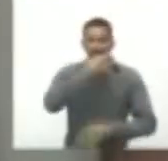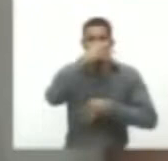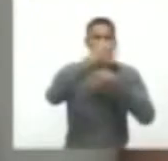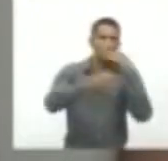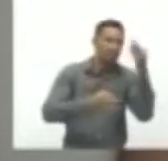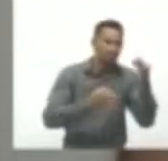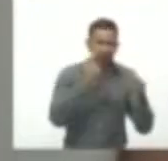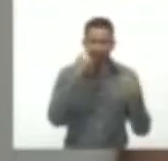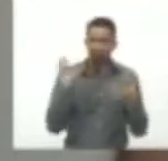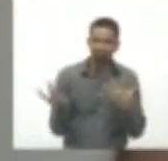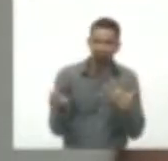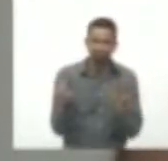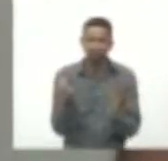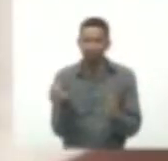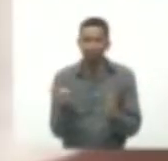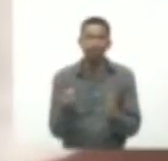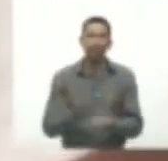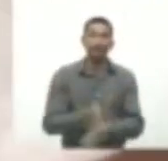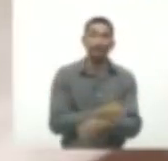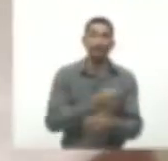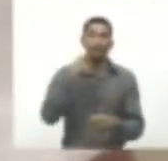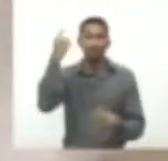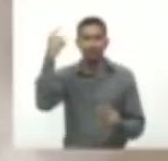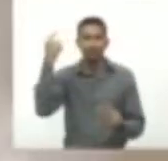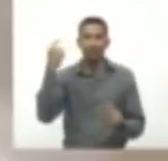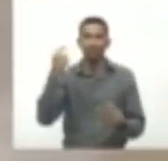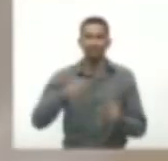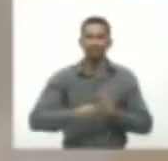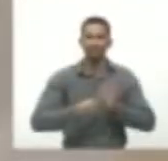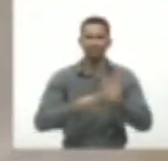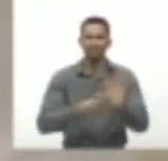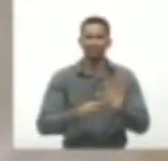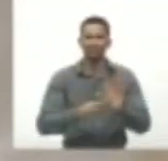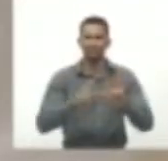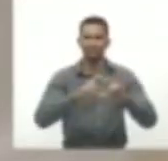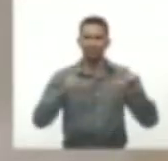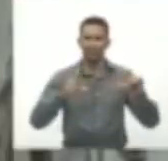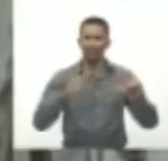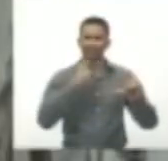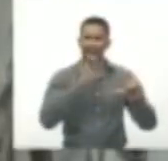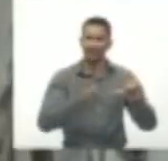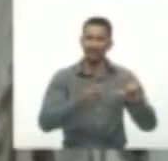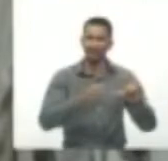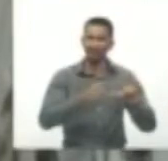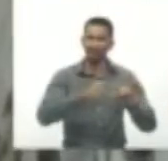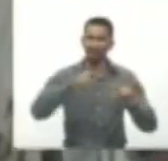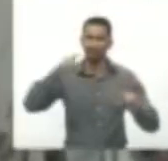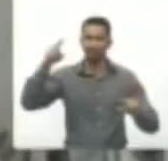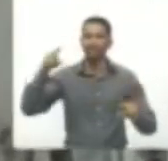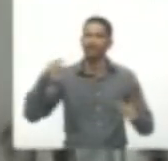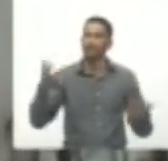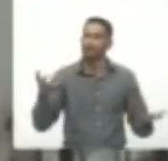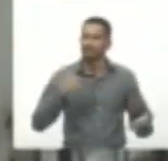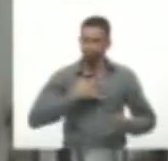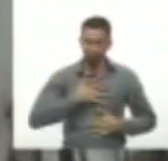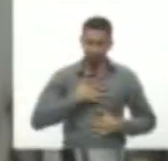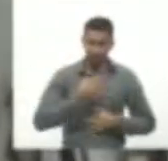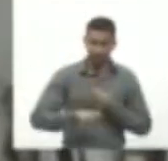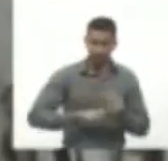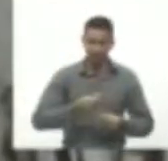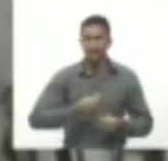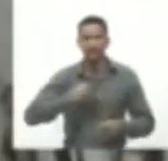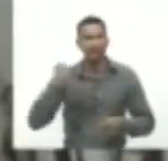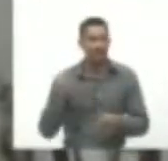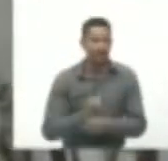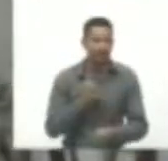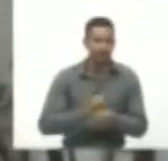en contienda que culminaron cuando los primeros boletines colocaron a Elber Chaui punteando los escrutinios. Trabajar y trabajar por los ceretianos. Voy